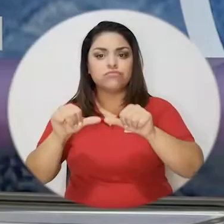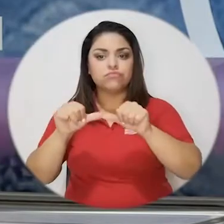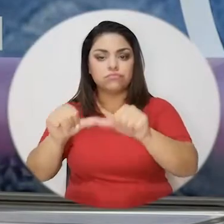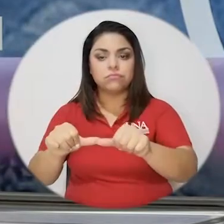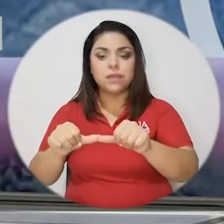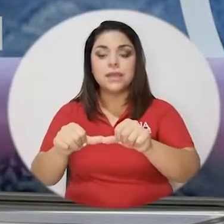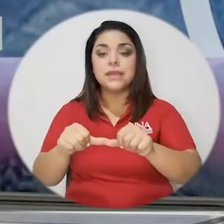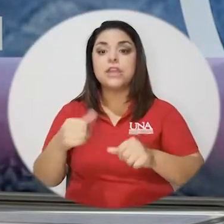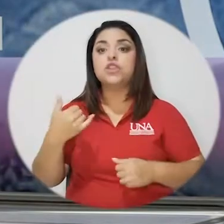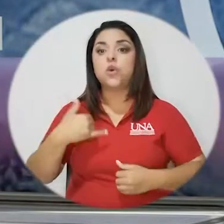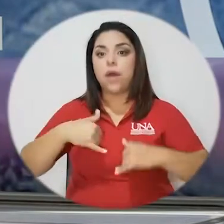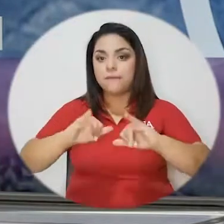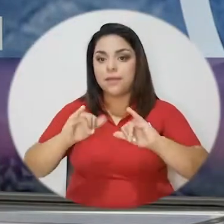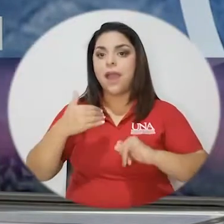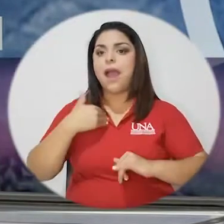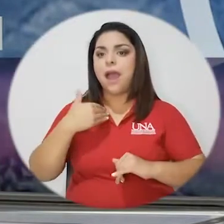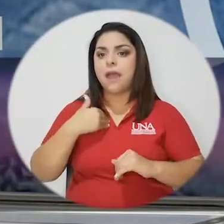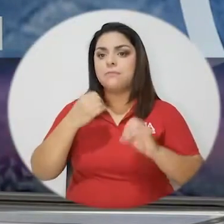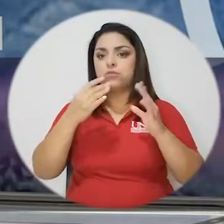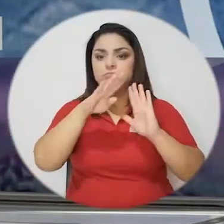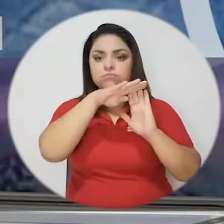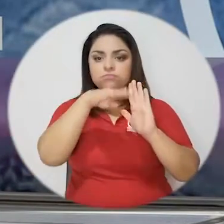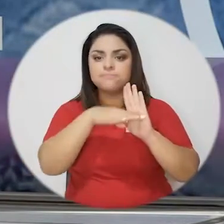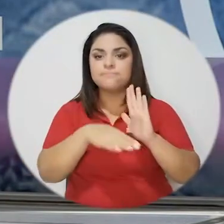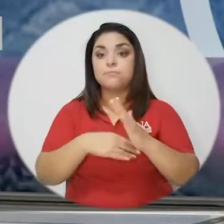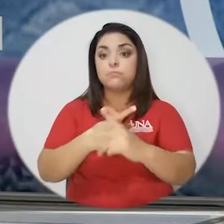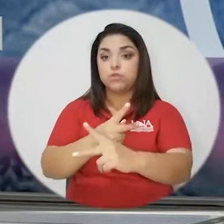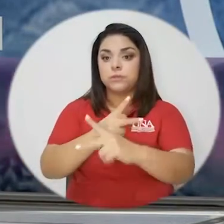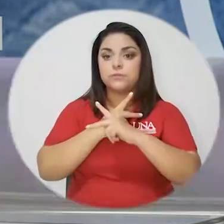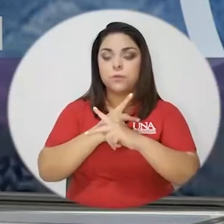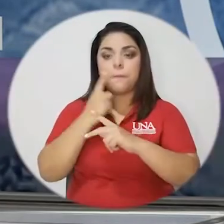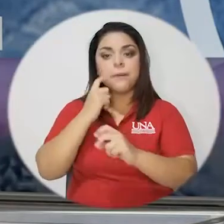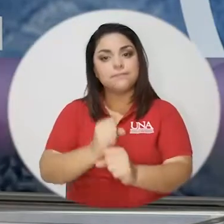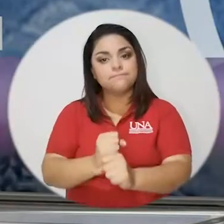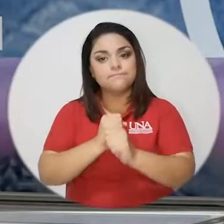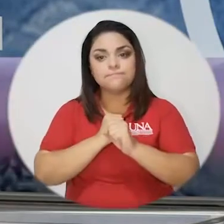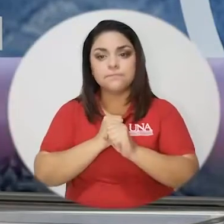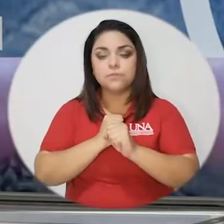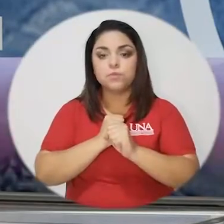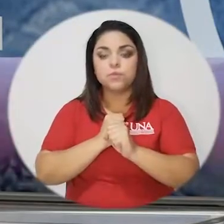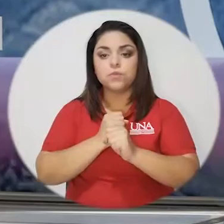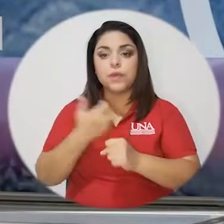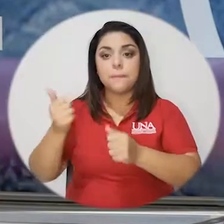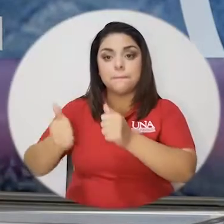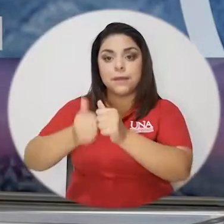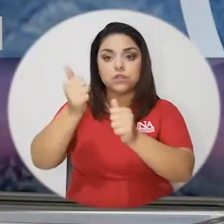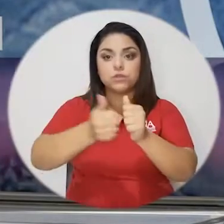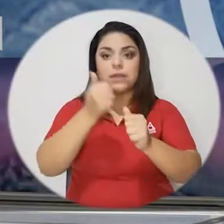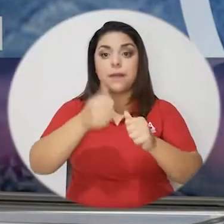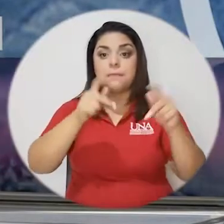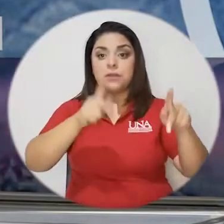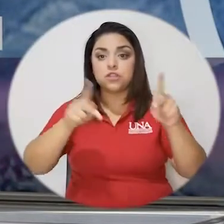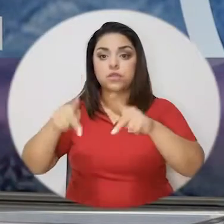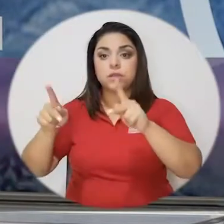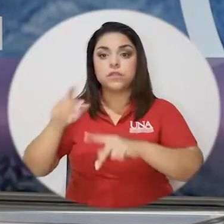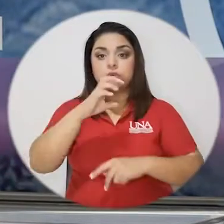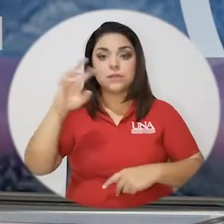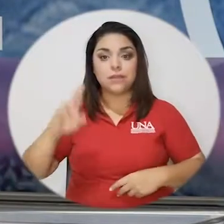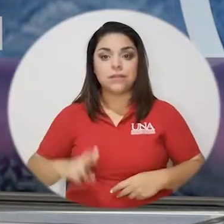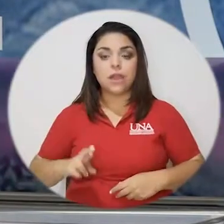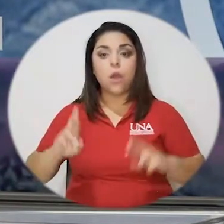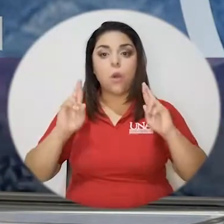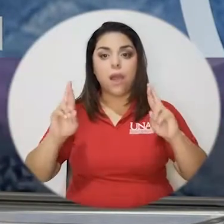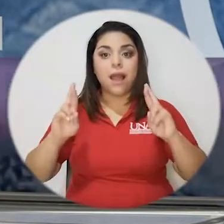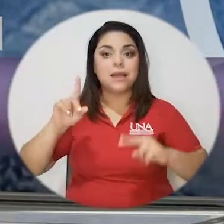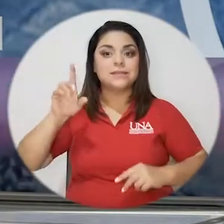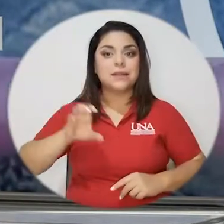seguimos con muchas medidas de protección para asegurar pues que la mayoría de la población, ojalá el 100%,